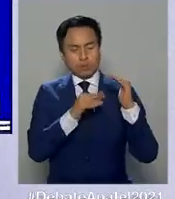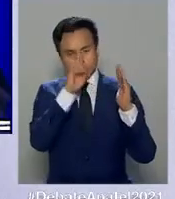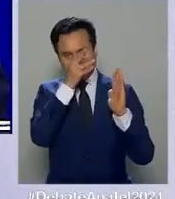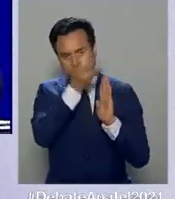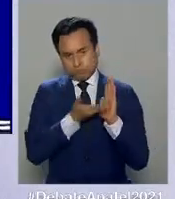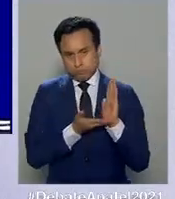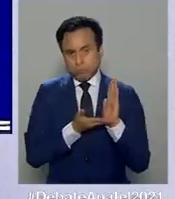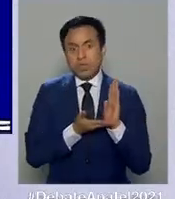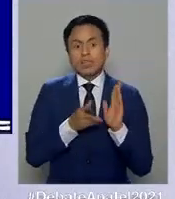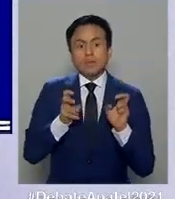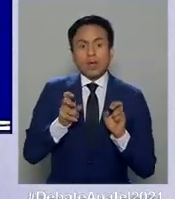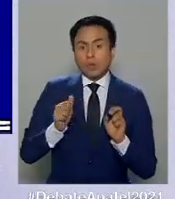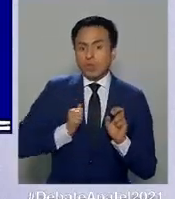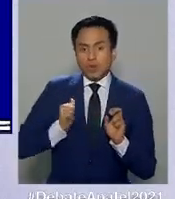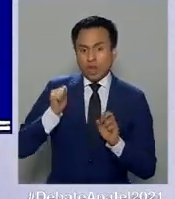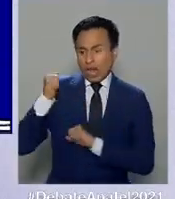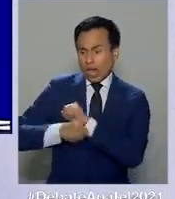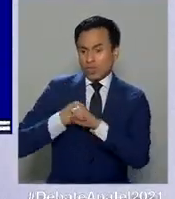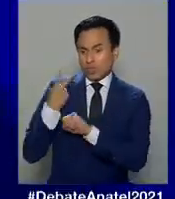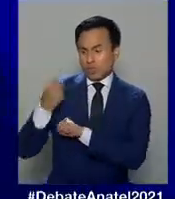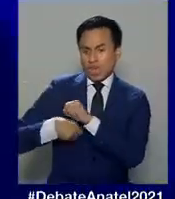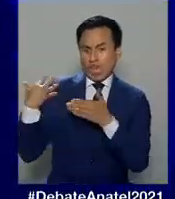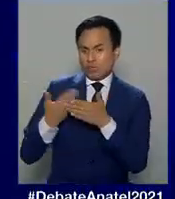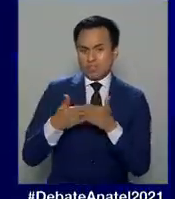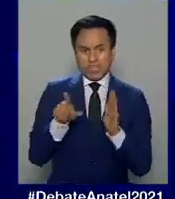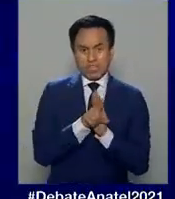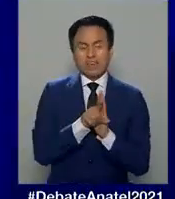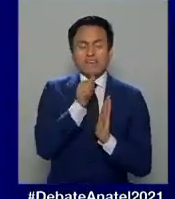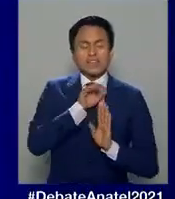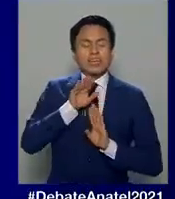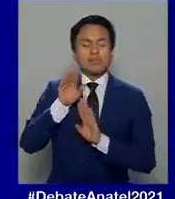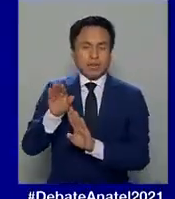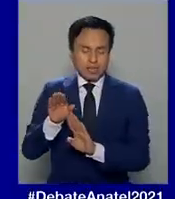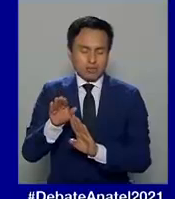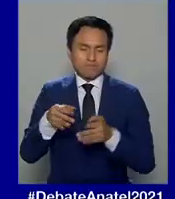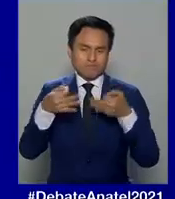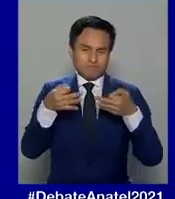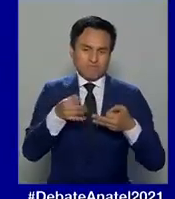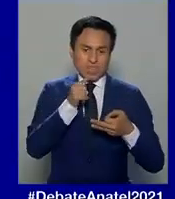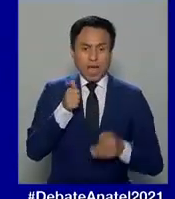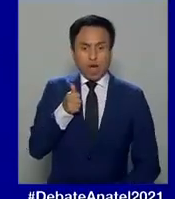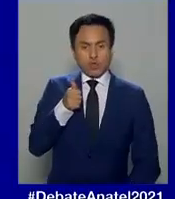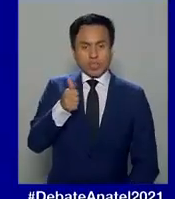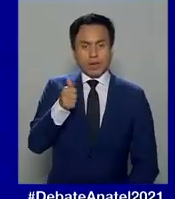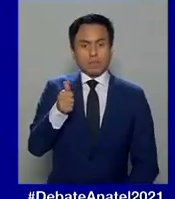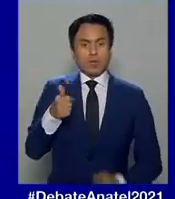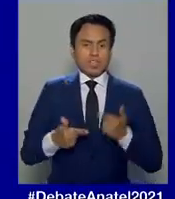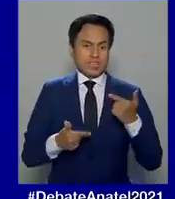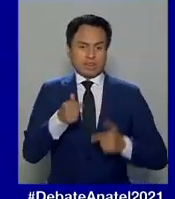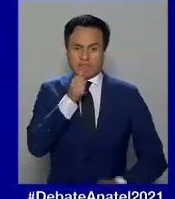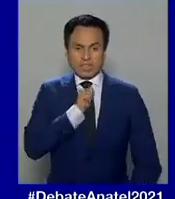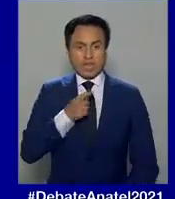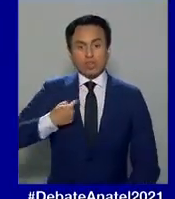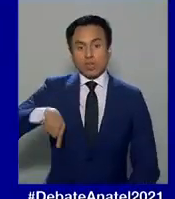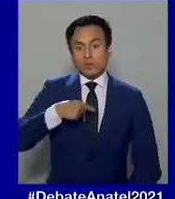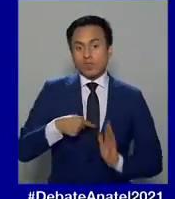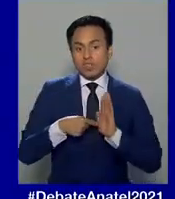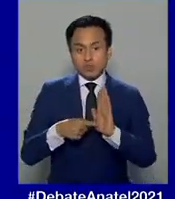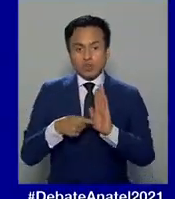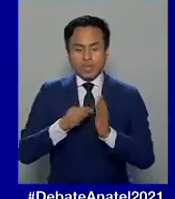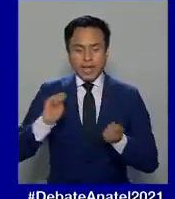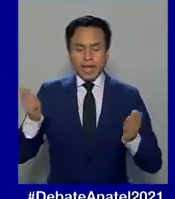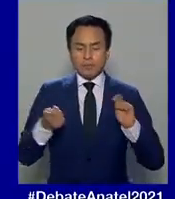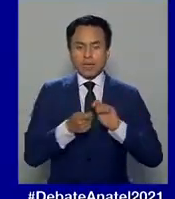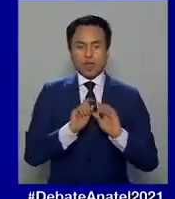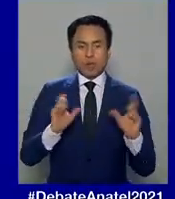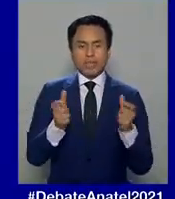estos 2 años no han cumplido con la ley? En estos 2 años no han tenido el respaldo que corresponde de la autoridad política. Nosotros hemos señalado que queremos cambiar el